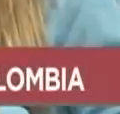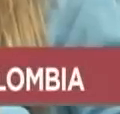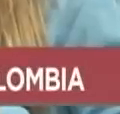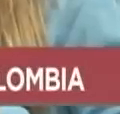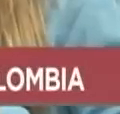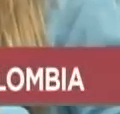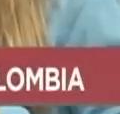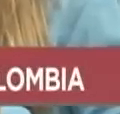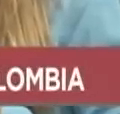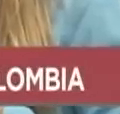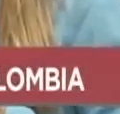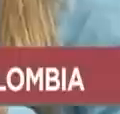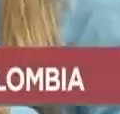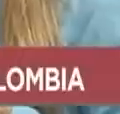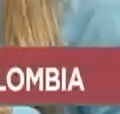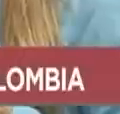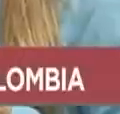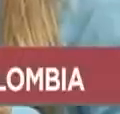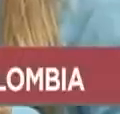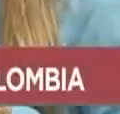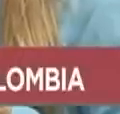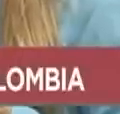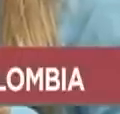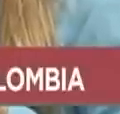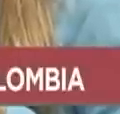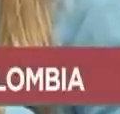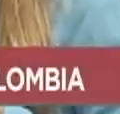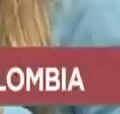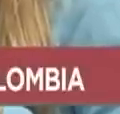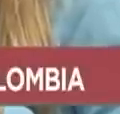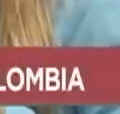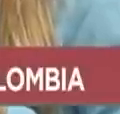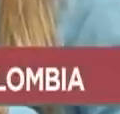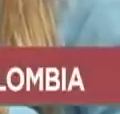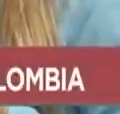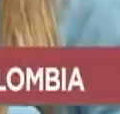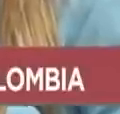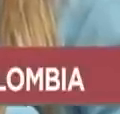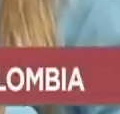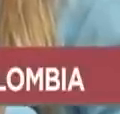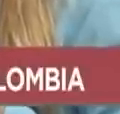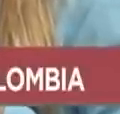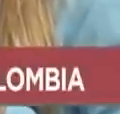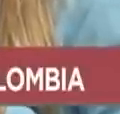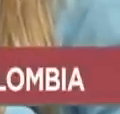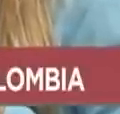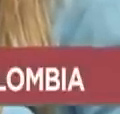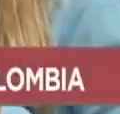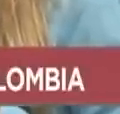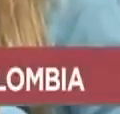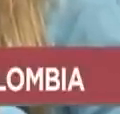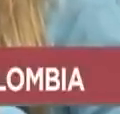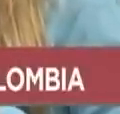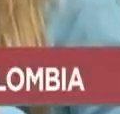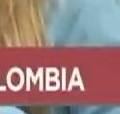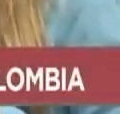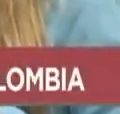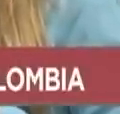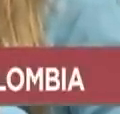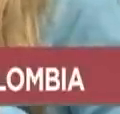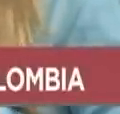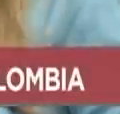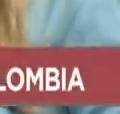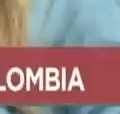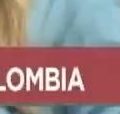Bien, gracias al profesor Hernando Calvo Espina desde la ciudad de Francia en París, o la ciudad de París desde Francia, corrijo, con este